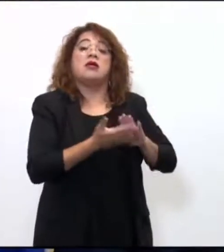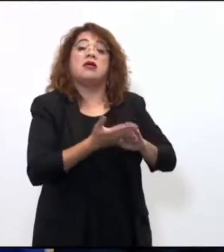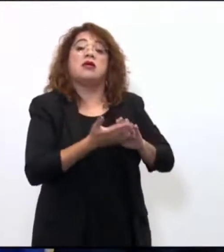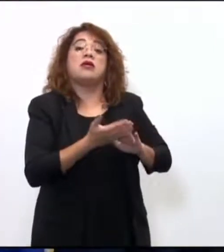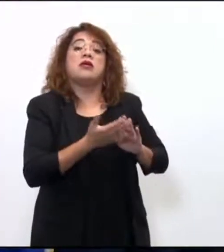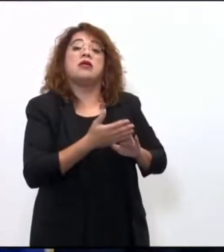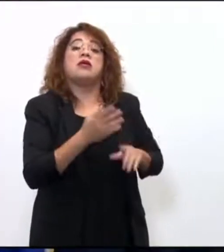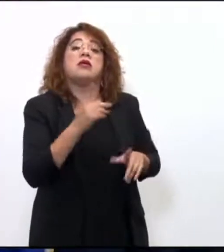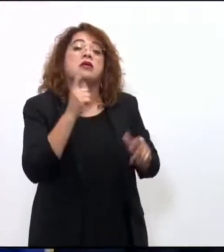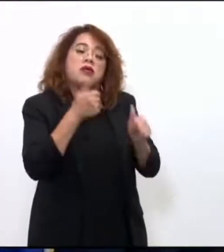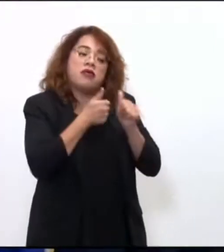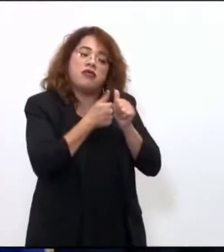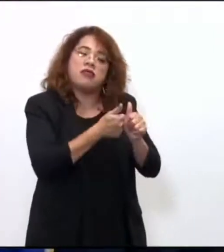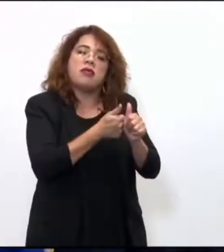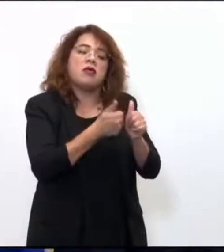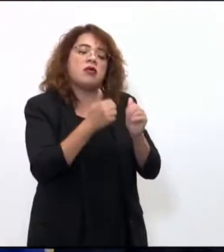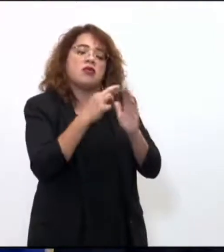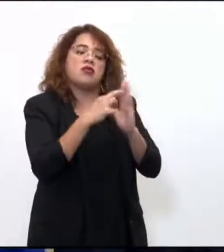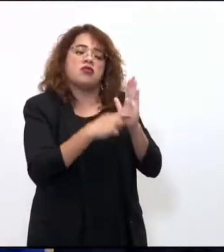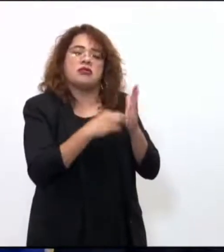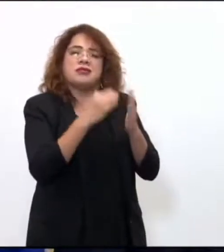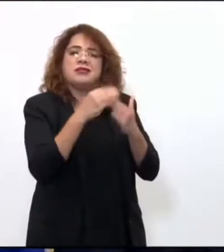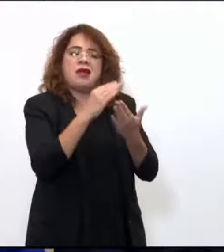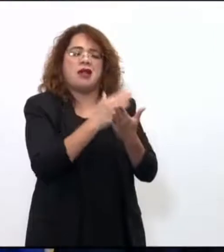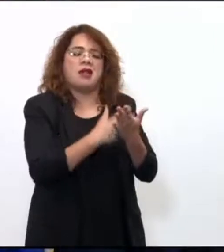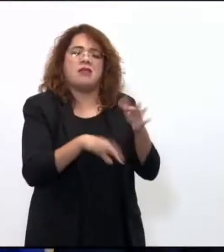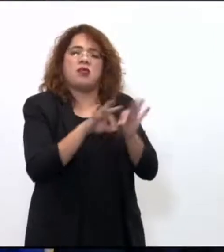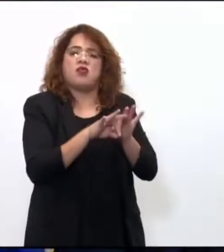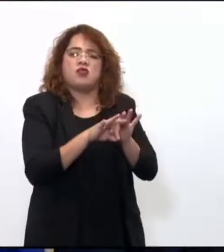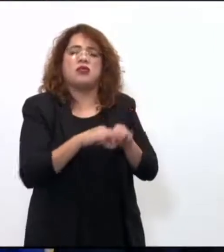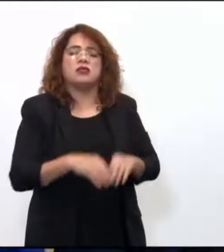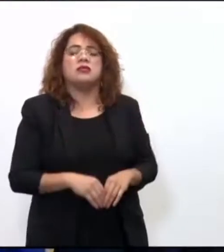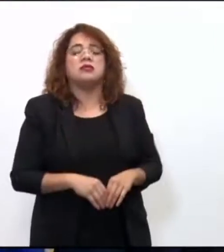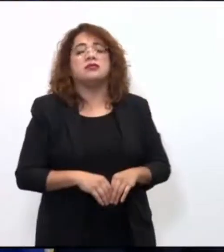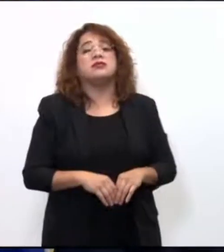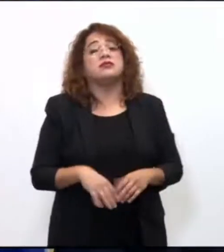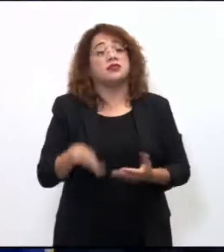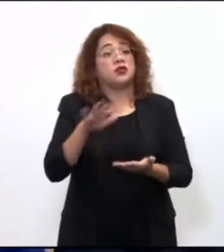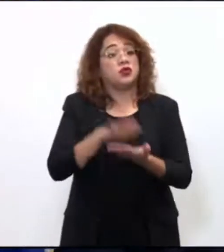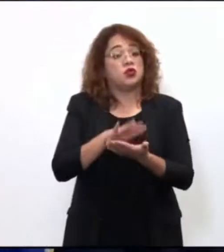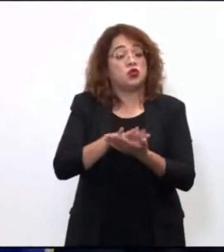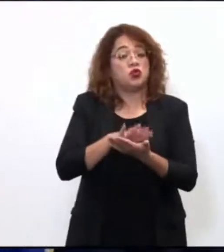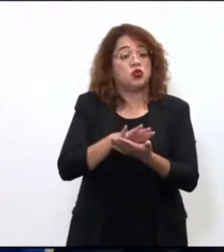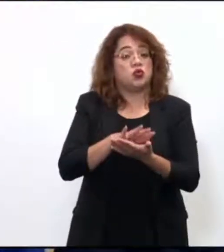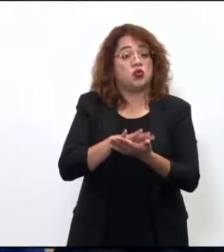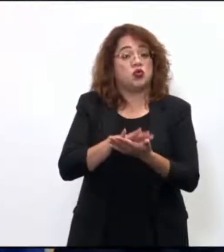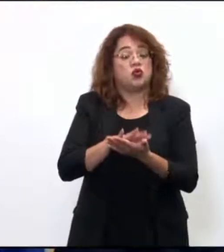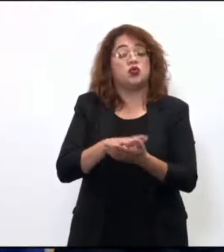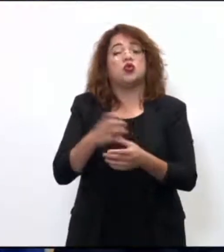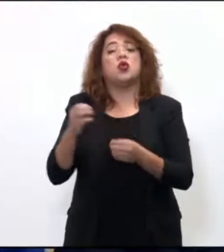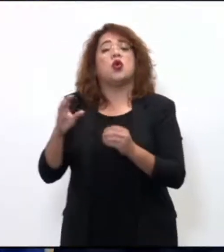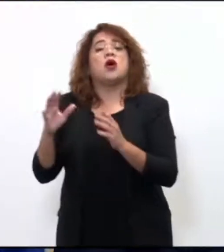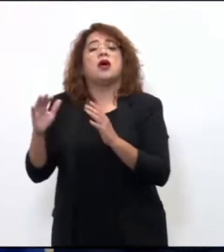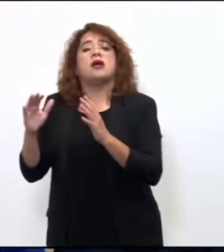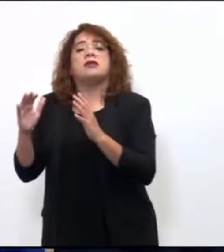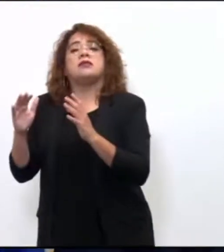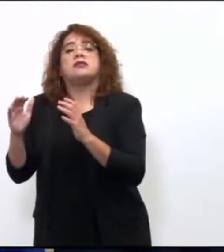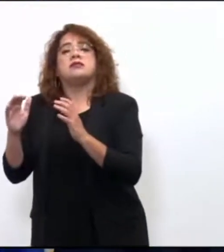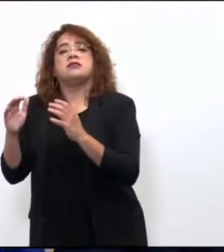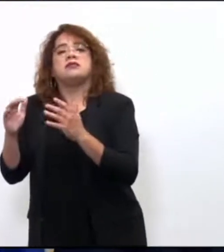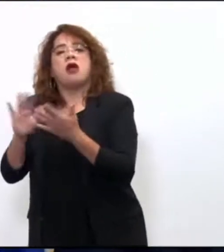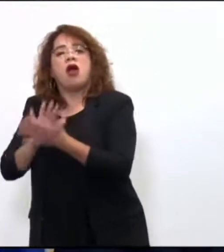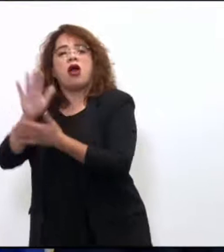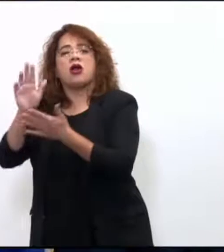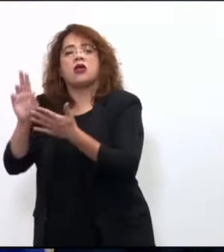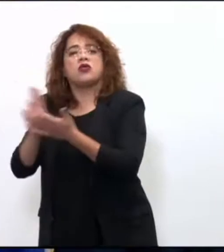pero con restricciones. Para escuelas o institutos de